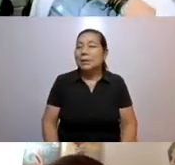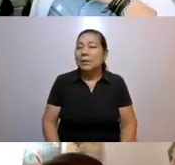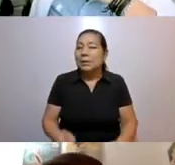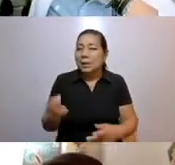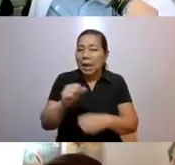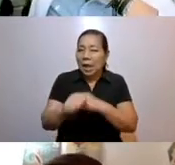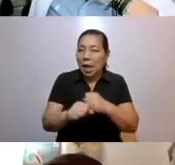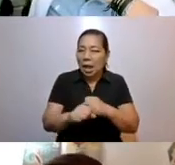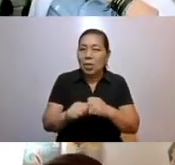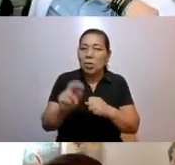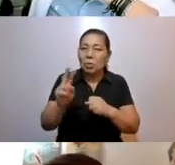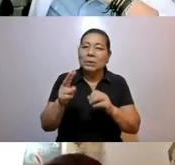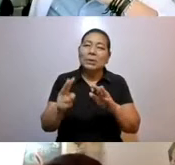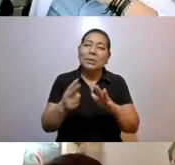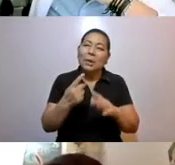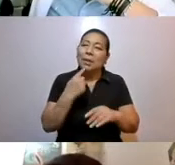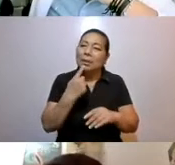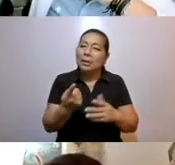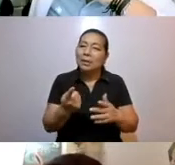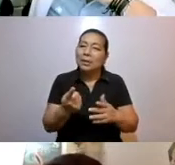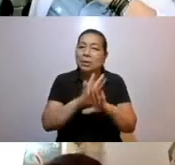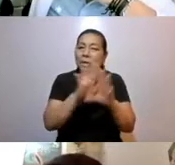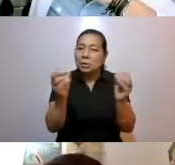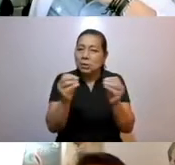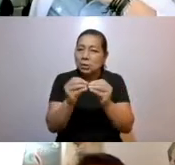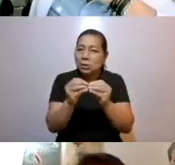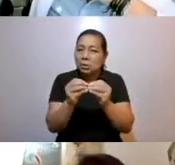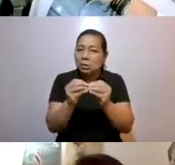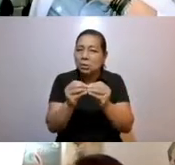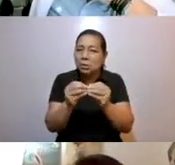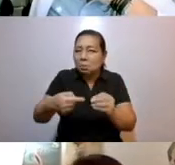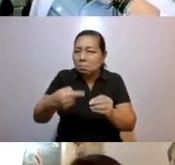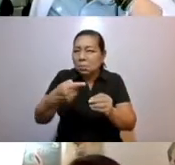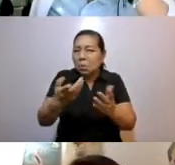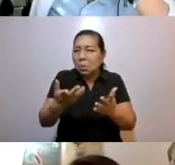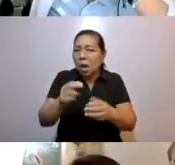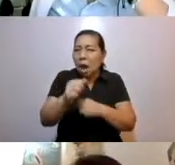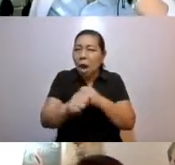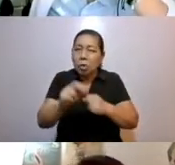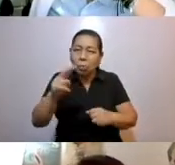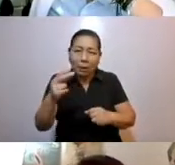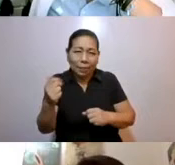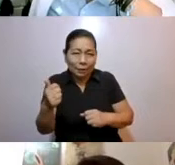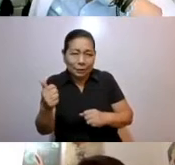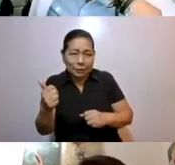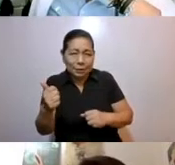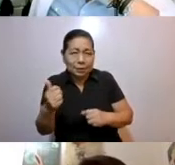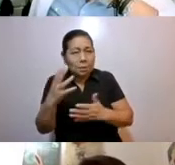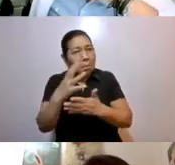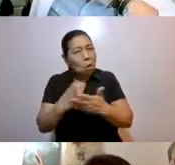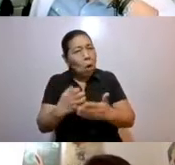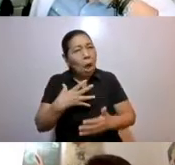año 2017, dice pues que del total de consultas por disfunción eréctil en el 2010, los menores de 40